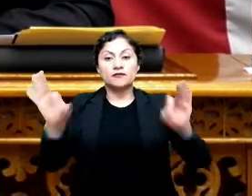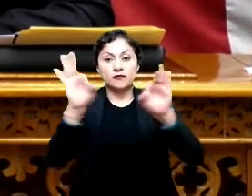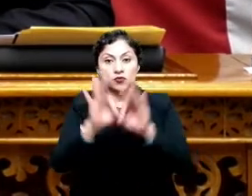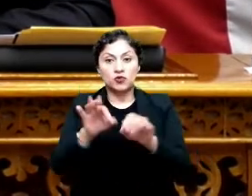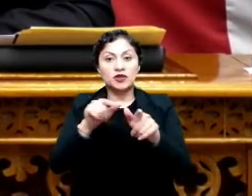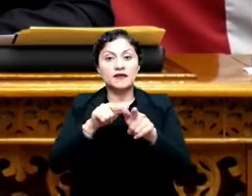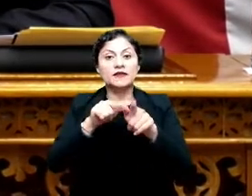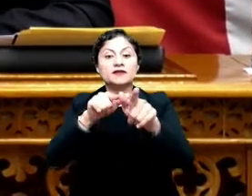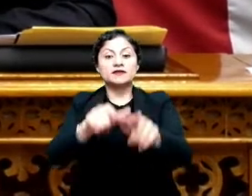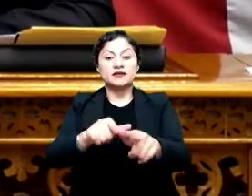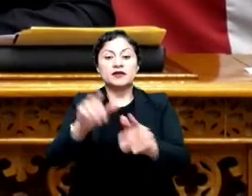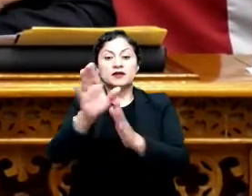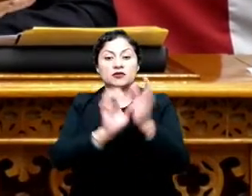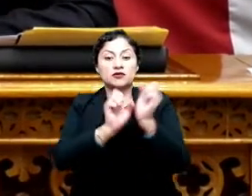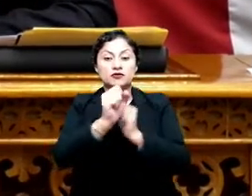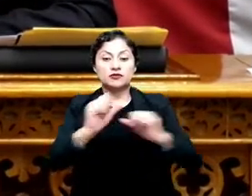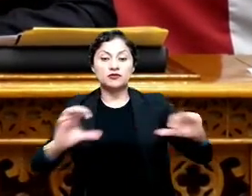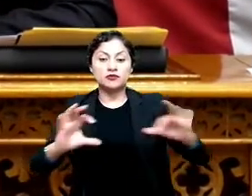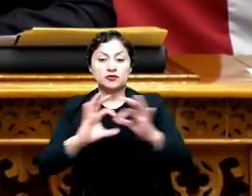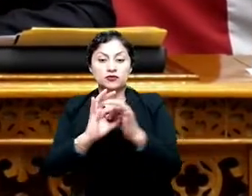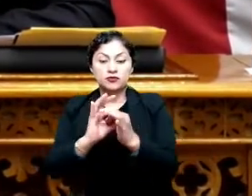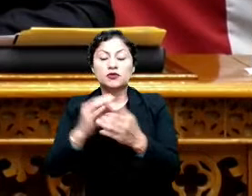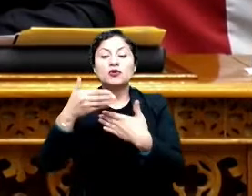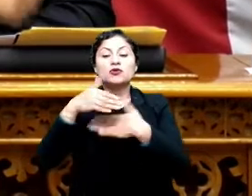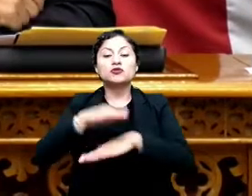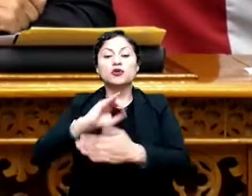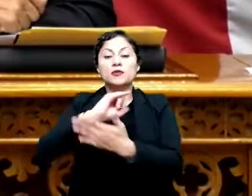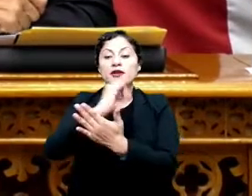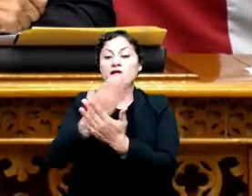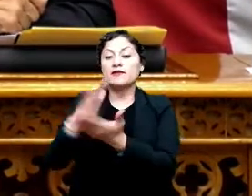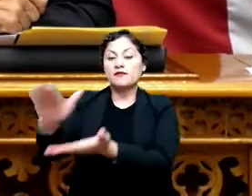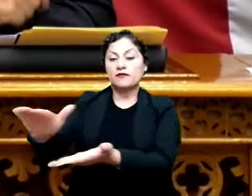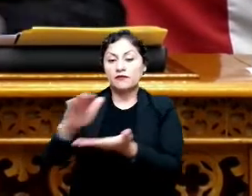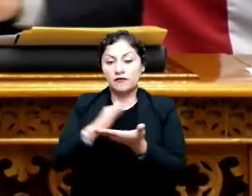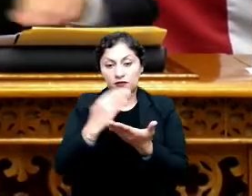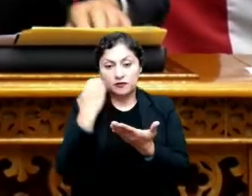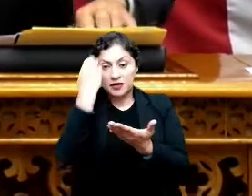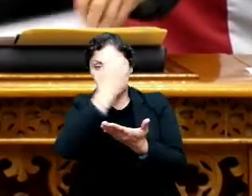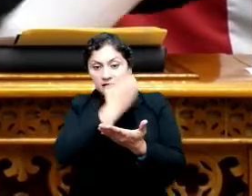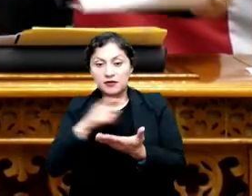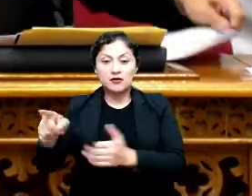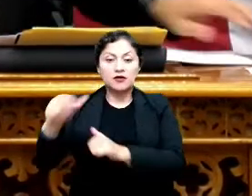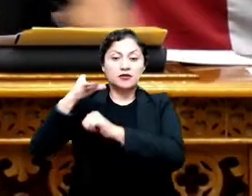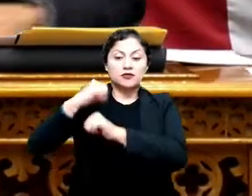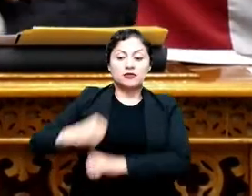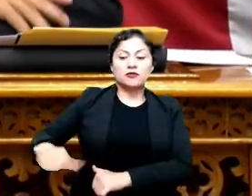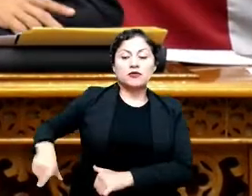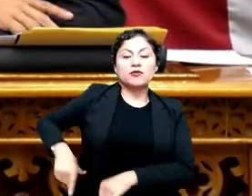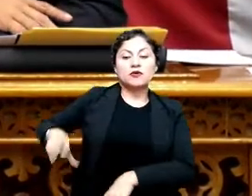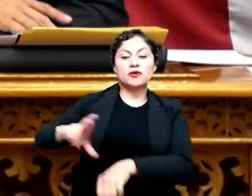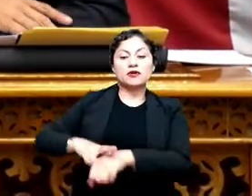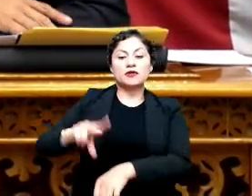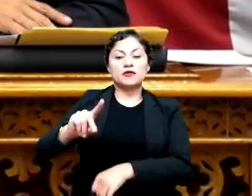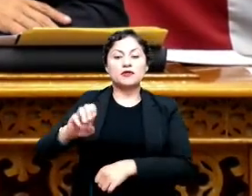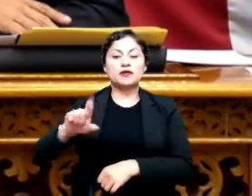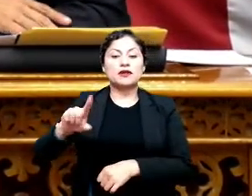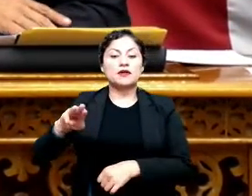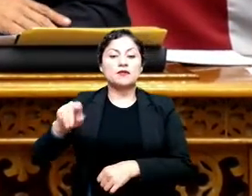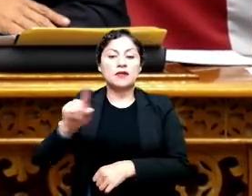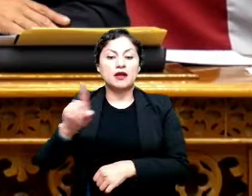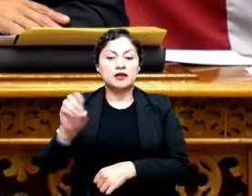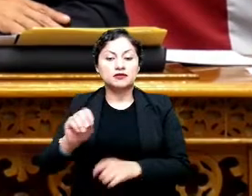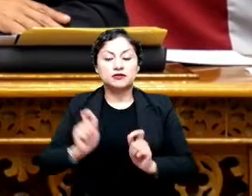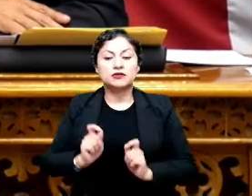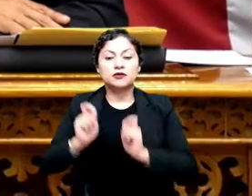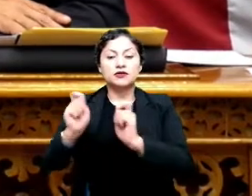responsabilidad constitucional de la revisión del informe que fue presentado por el gobernador del Mazo. Se concede el uso de la palabra al